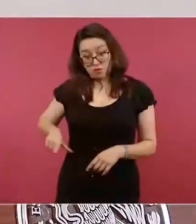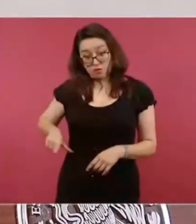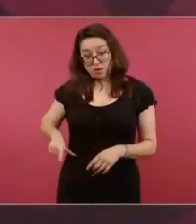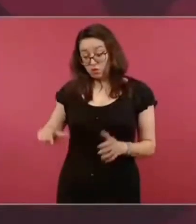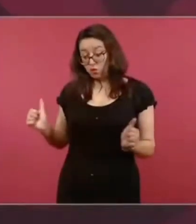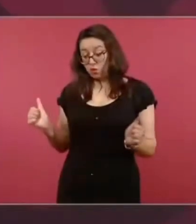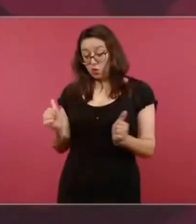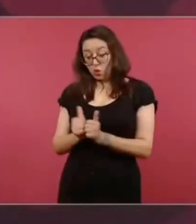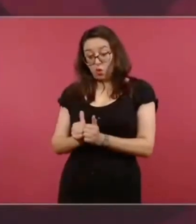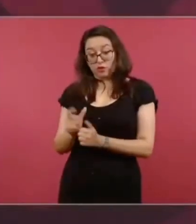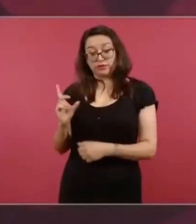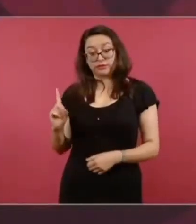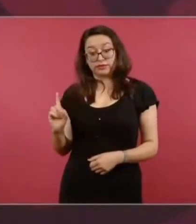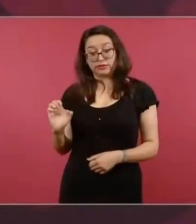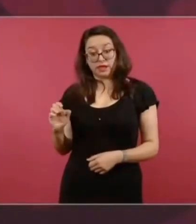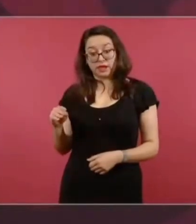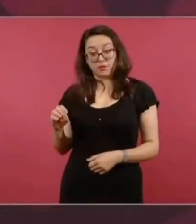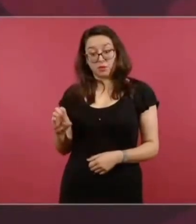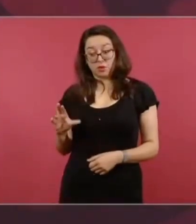garantizado